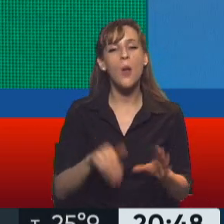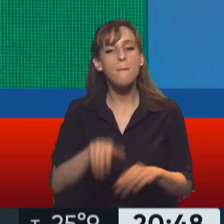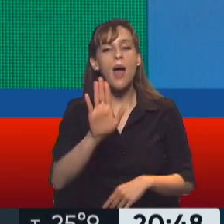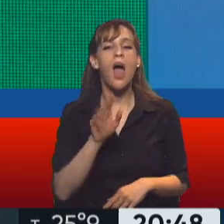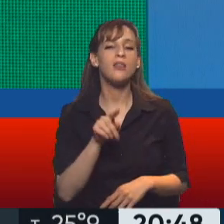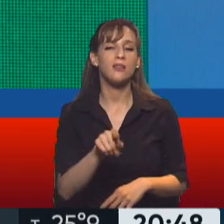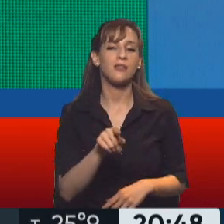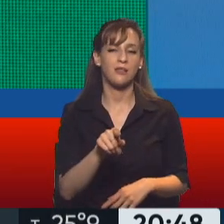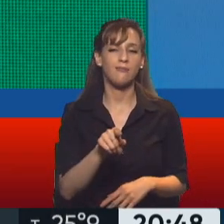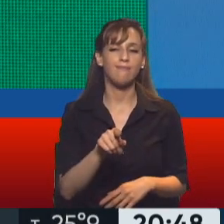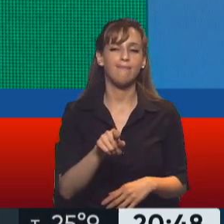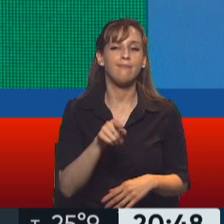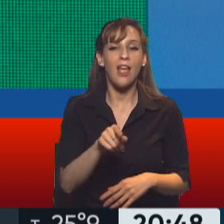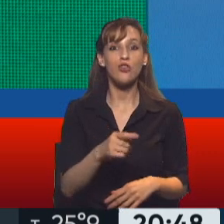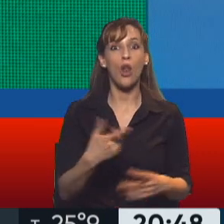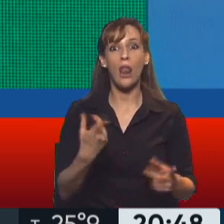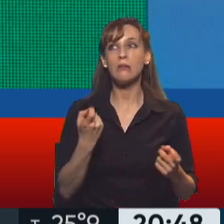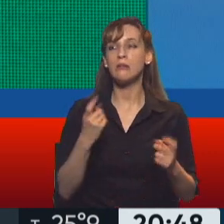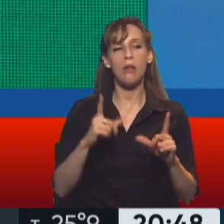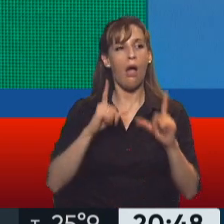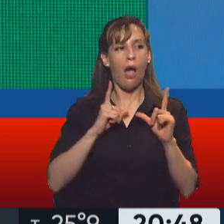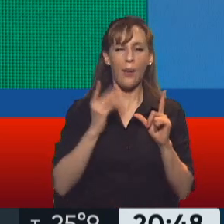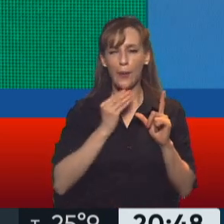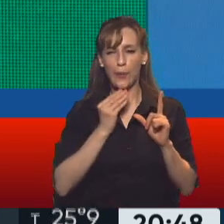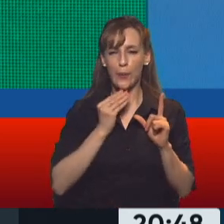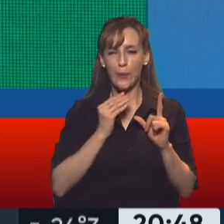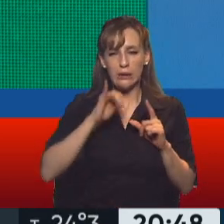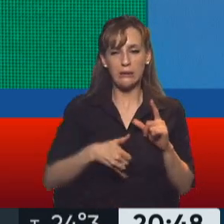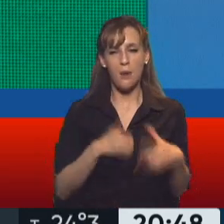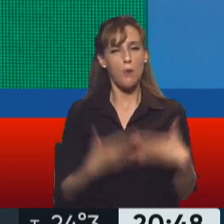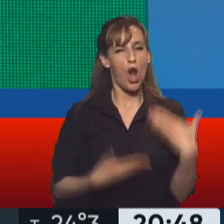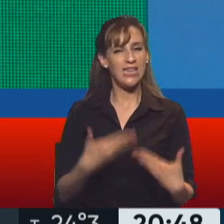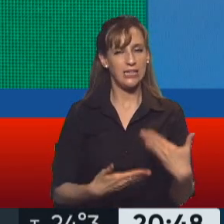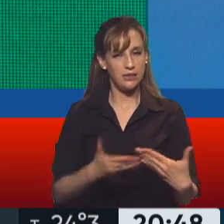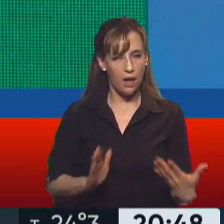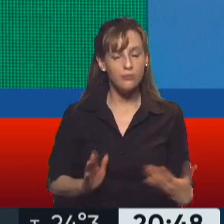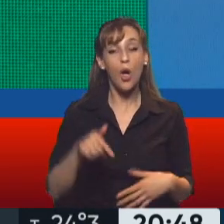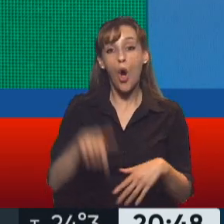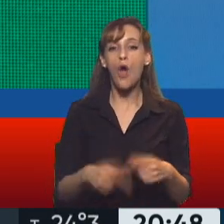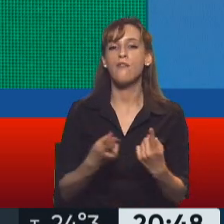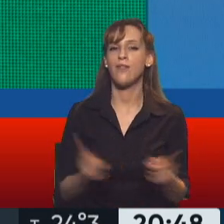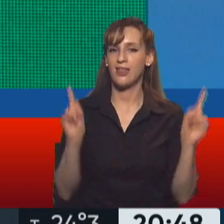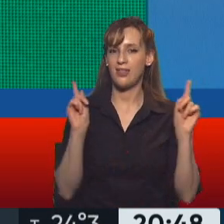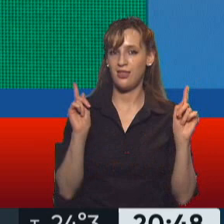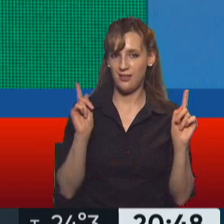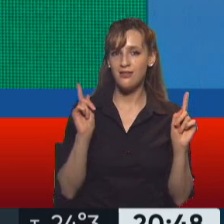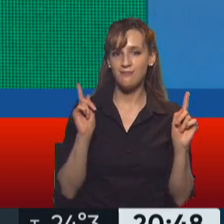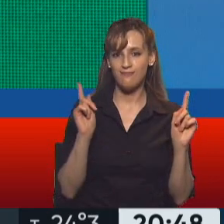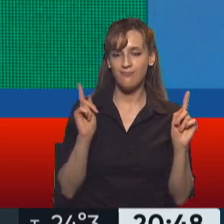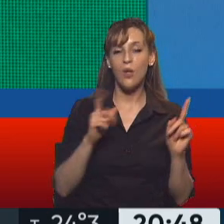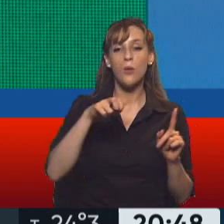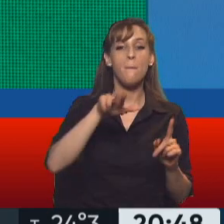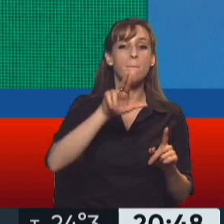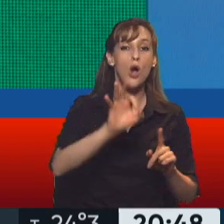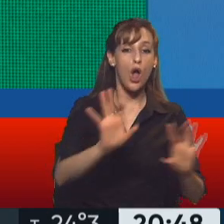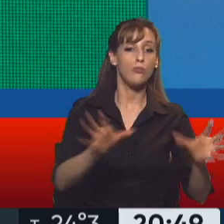sentían en la obligación de presentarse como fuesen progresistas, ¿no? Hoy ese escenario cambió y bueno, tanto el PRO como